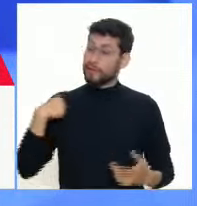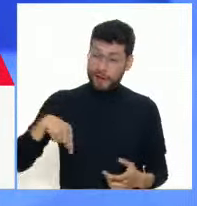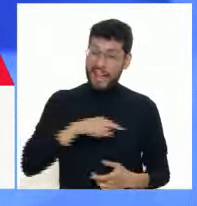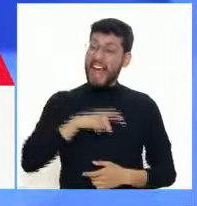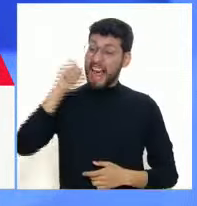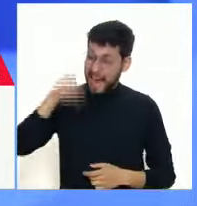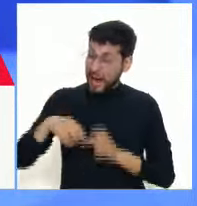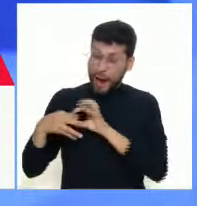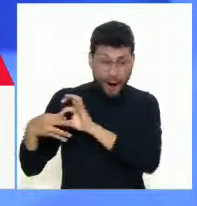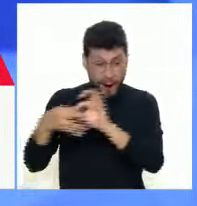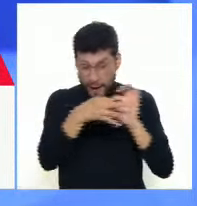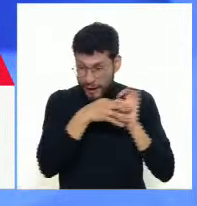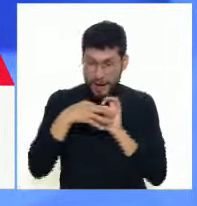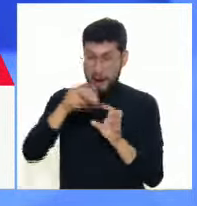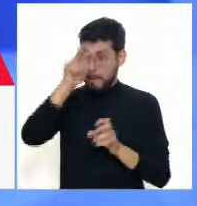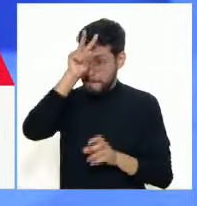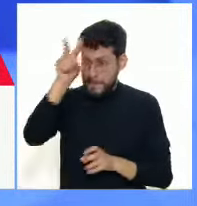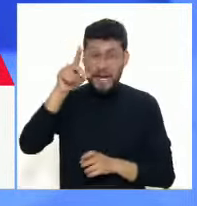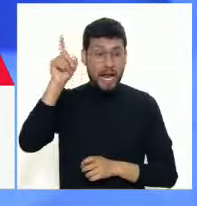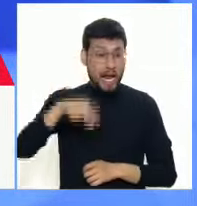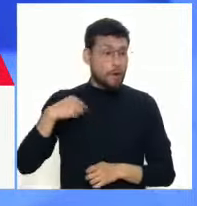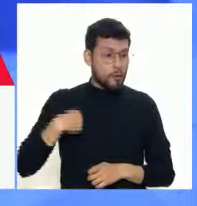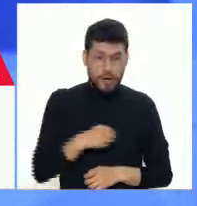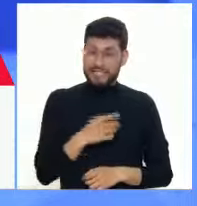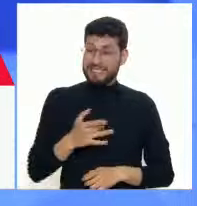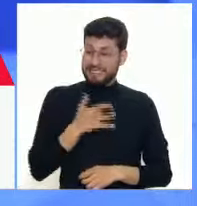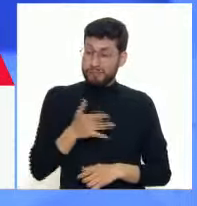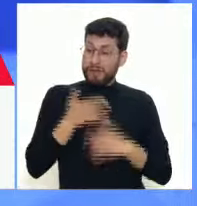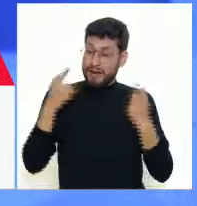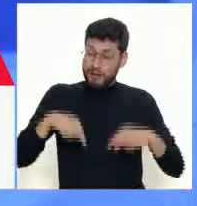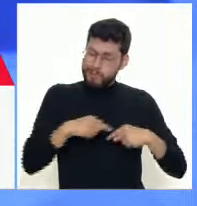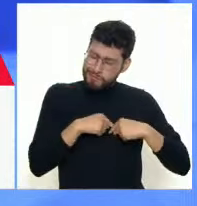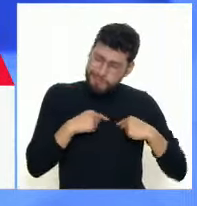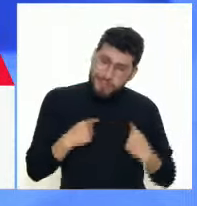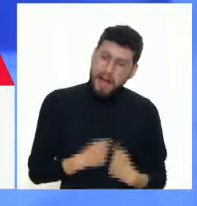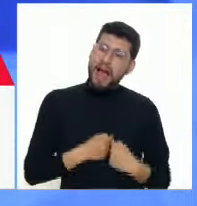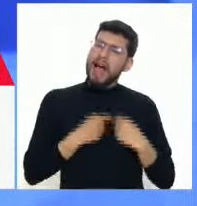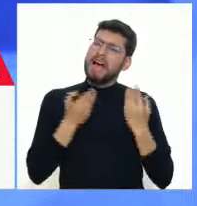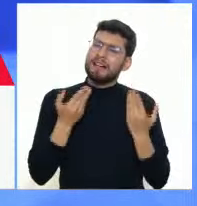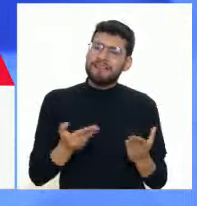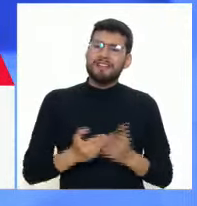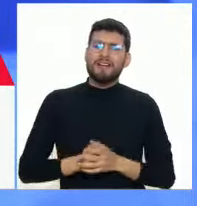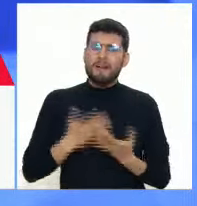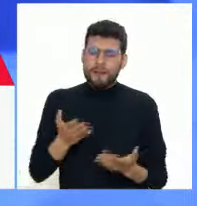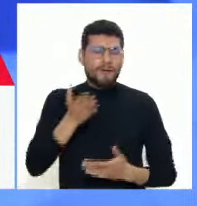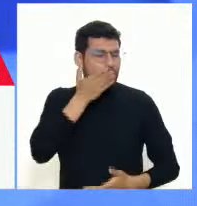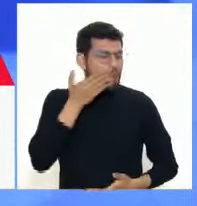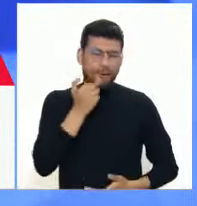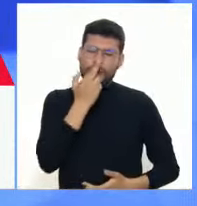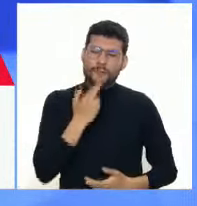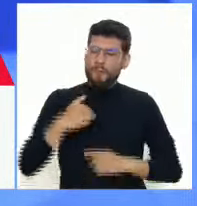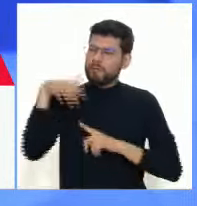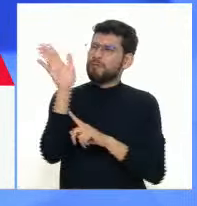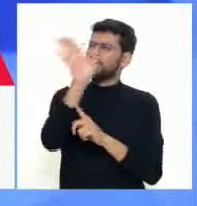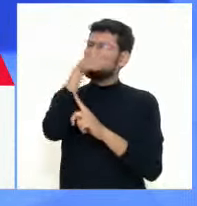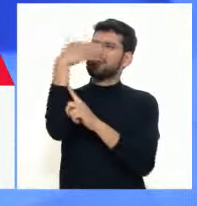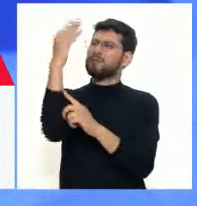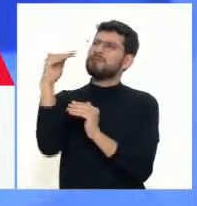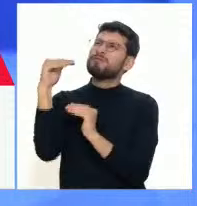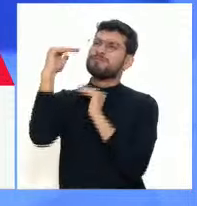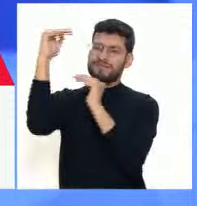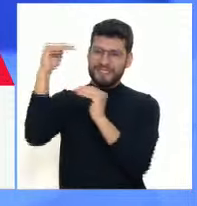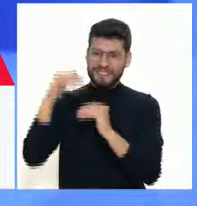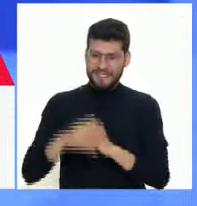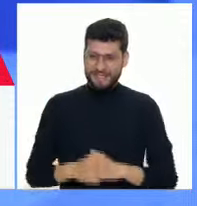Tenemos que unirnos como patriotas, tenemos que sentirnos que en nuestros corazones está la blanquirroja flameando por lo